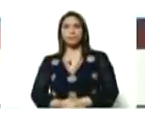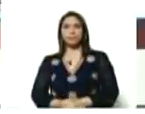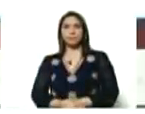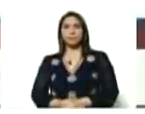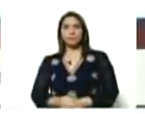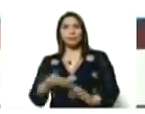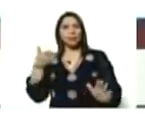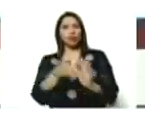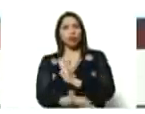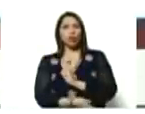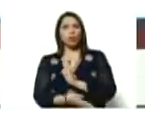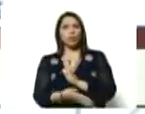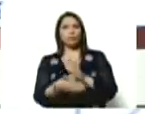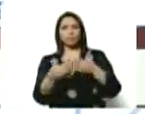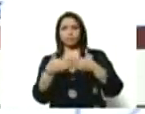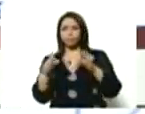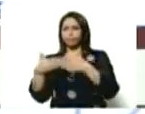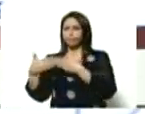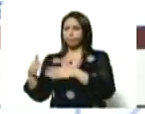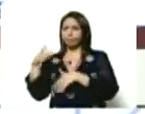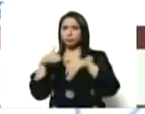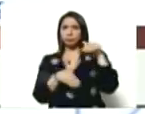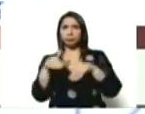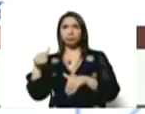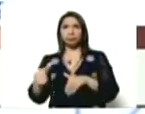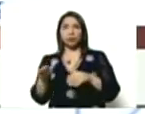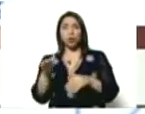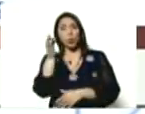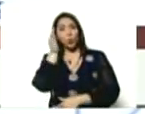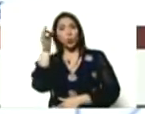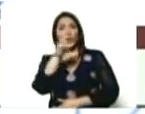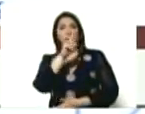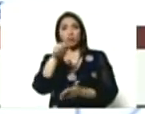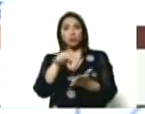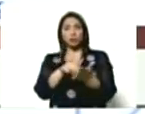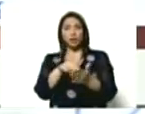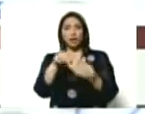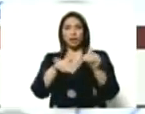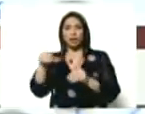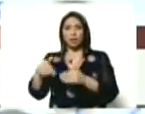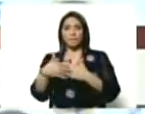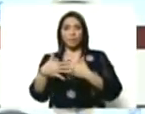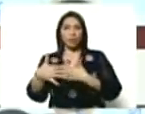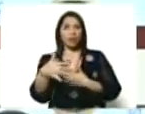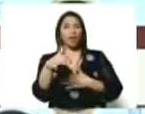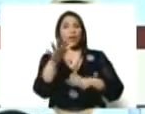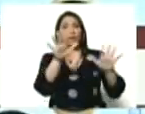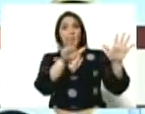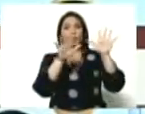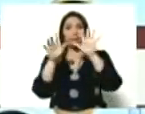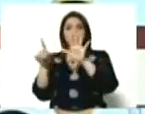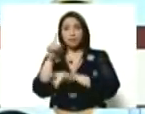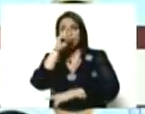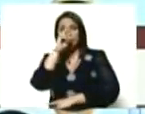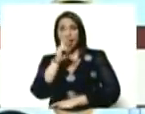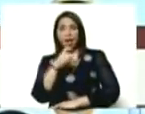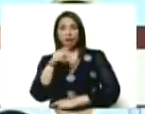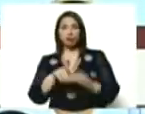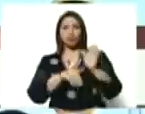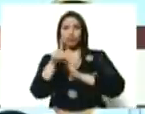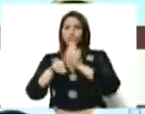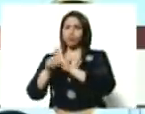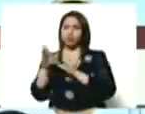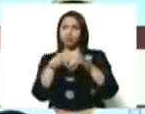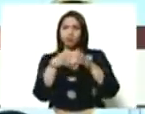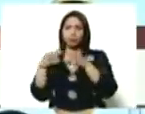Sobre las garantías electorales, el Consejo Nacional Electoral durante los 16 años ha desarrollado un conjunto de